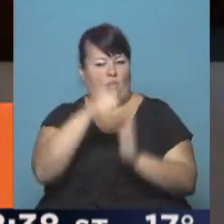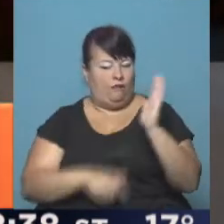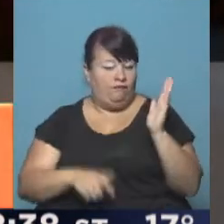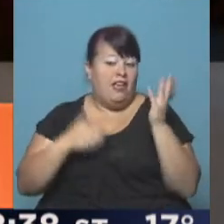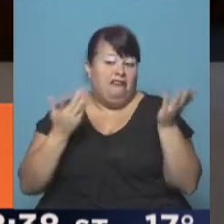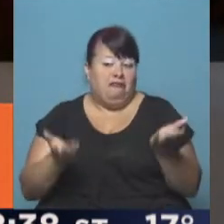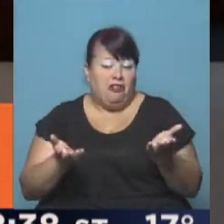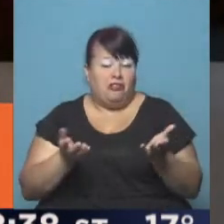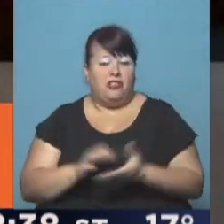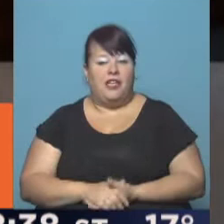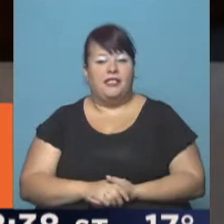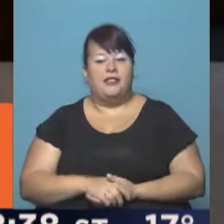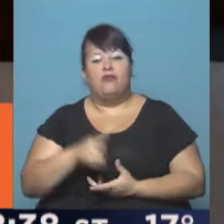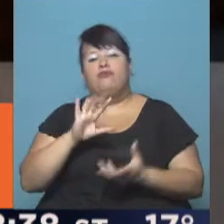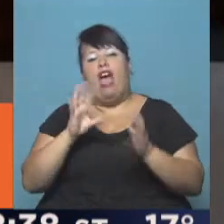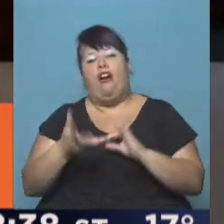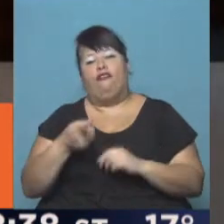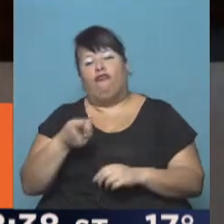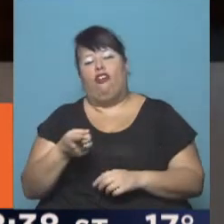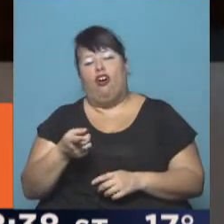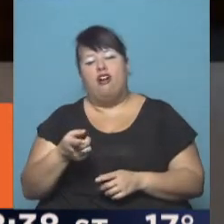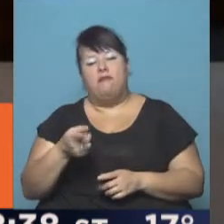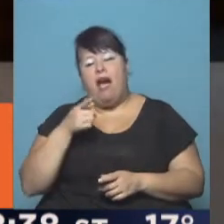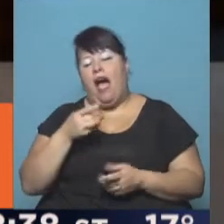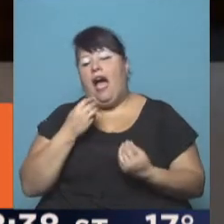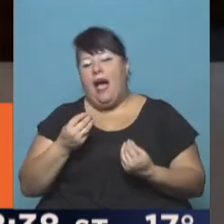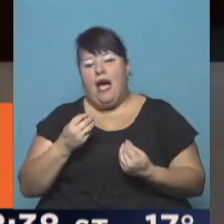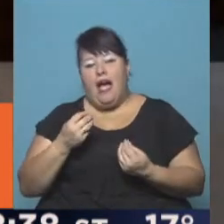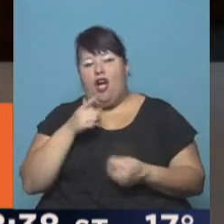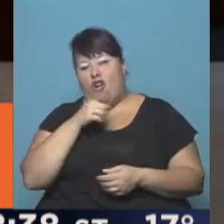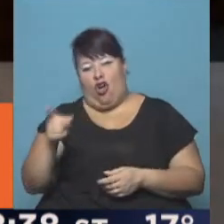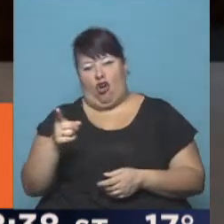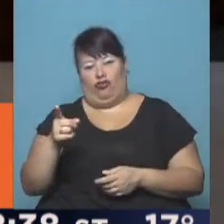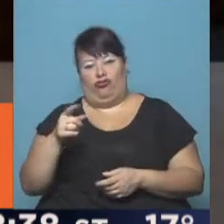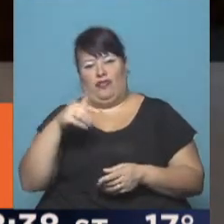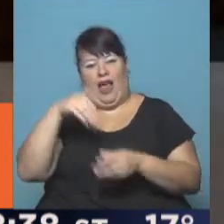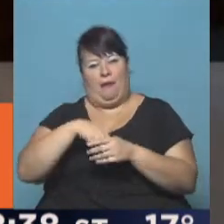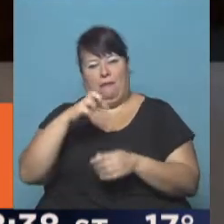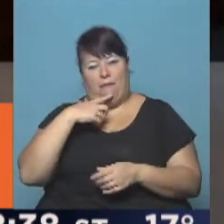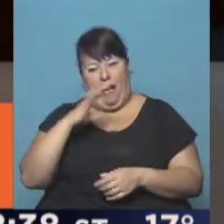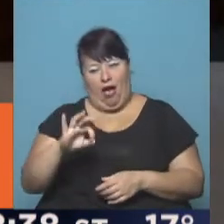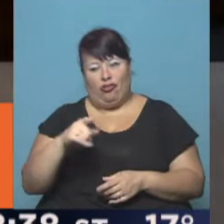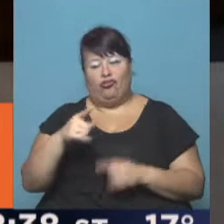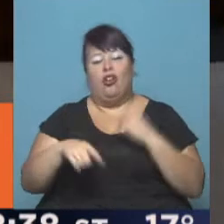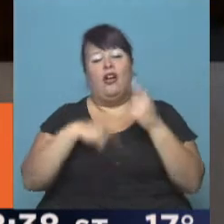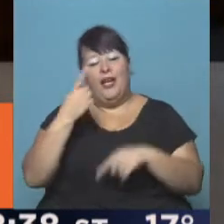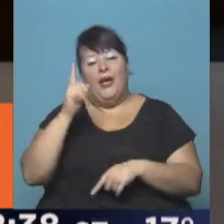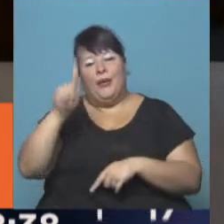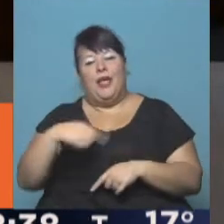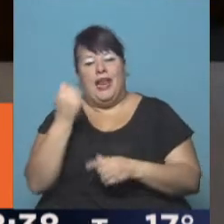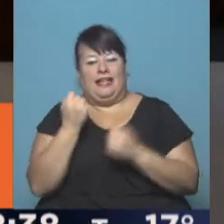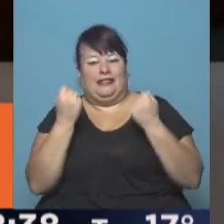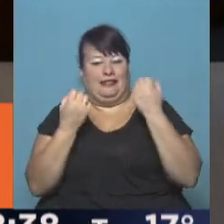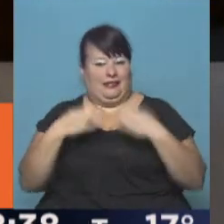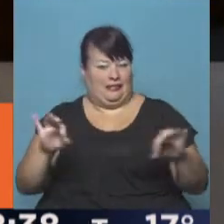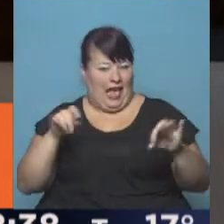consecuencia sería una manera esta de poder evitar la realización de las internas en consecuencia generar un ahorro económico